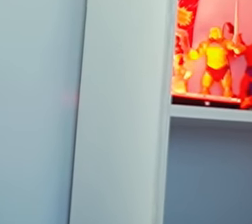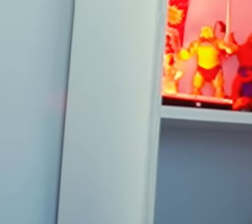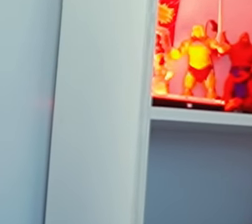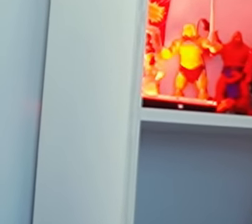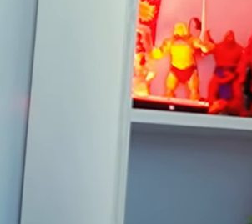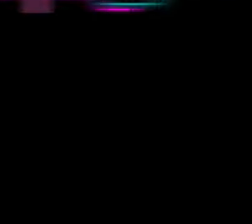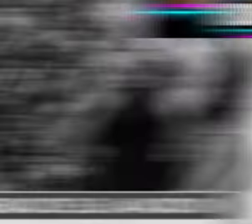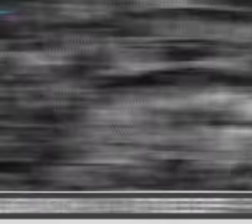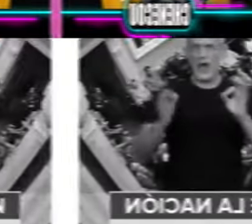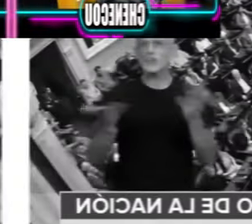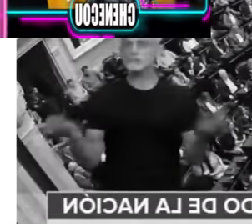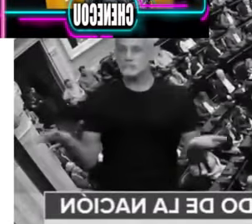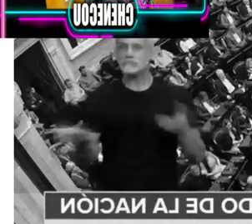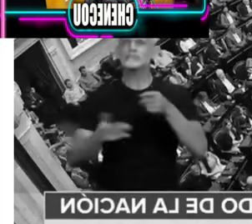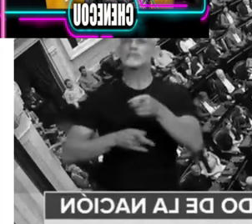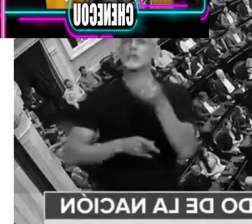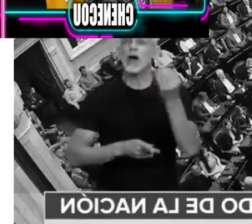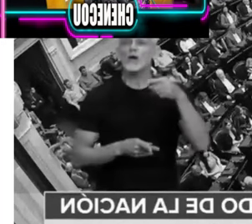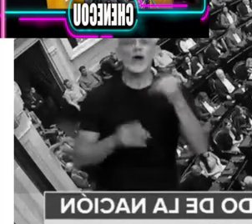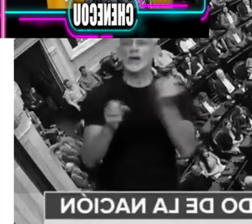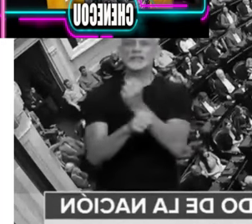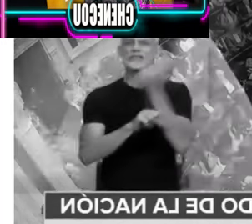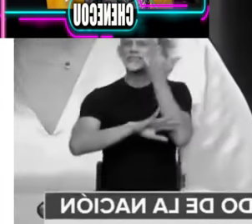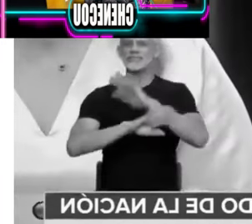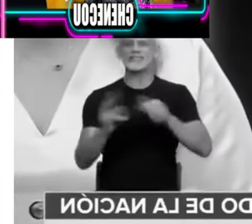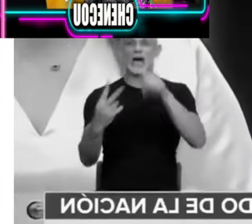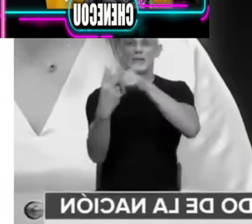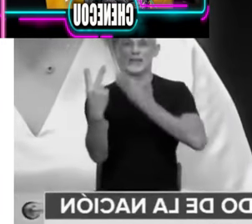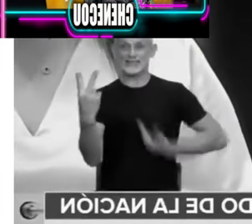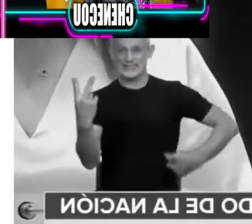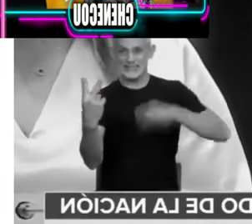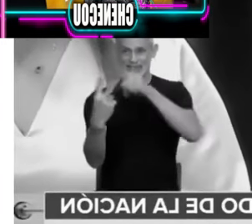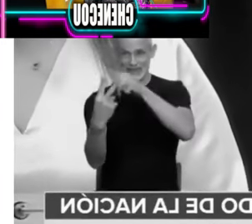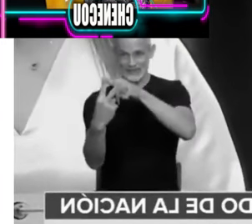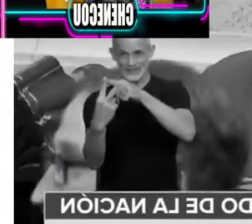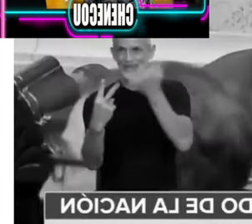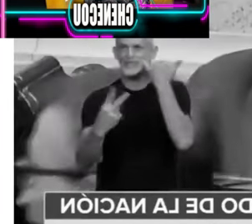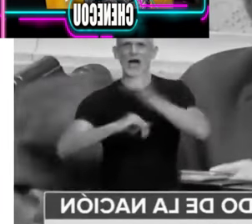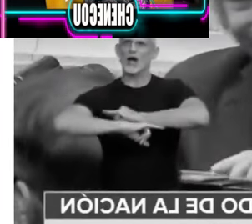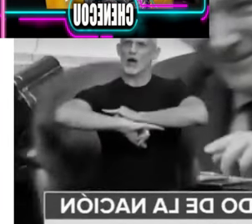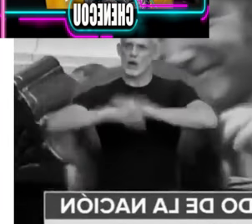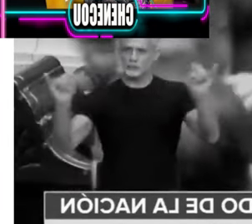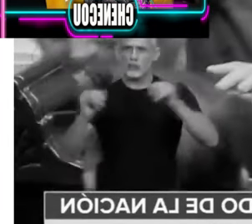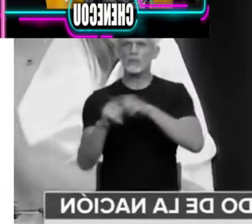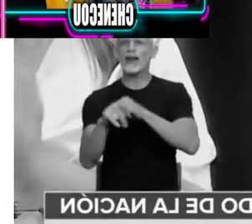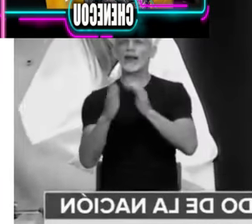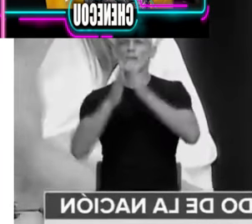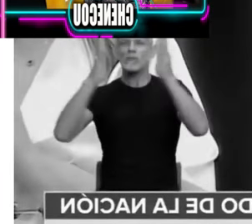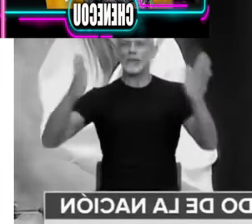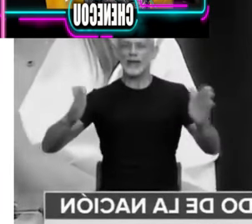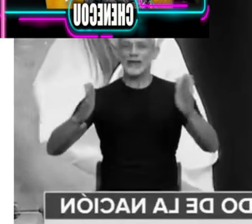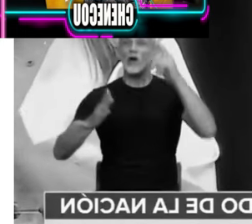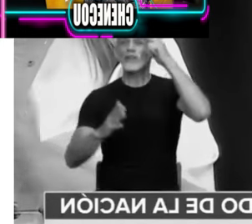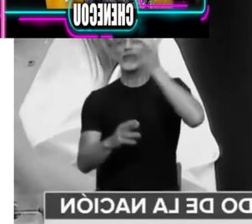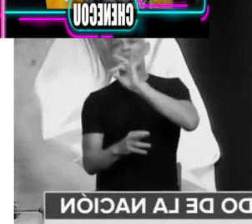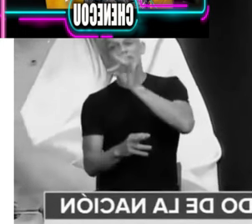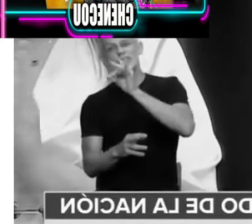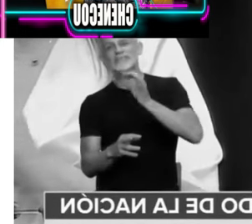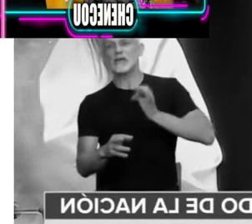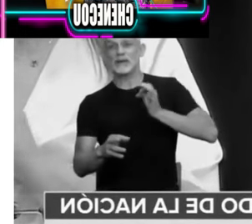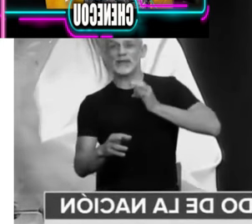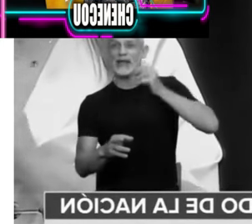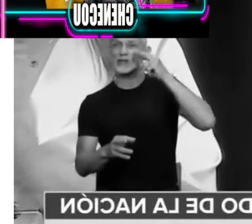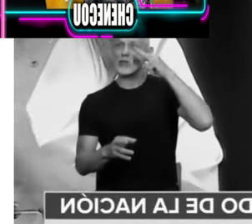suscríbanse. Ya tú, Chávez. En consecuencia, queda proclamado presidente de la República Argentina para el periodo 10 de diciembre del